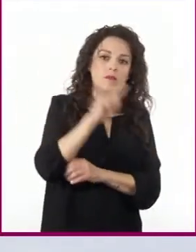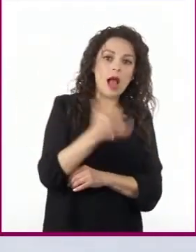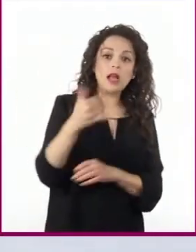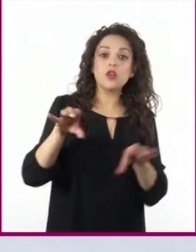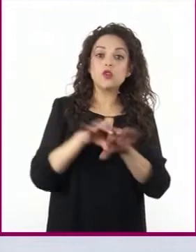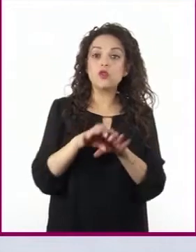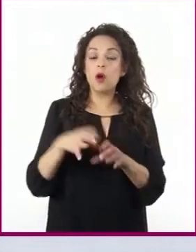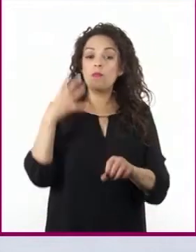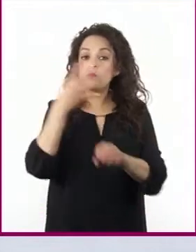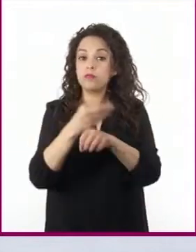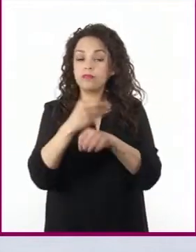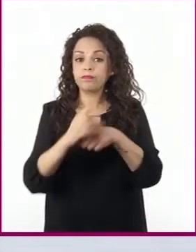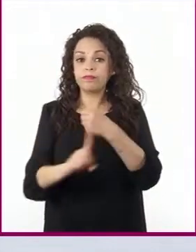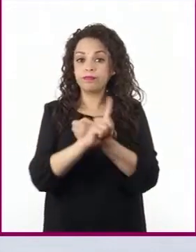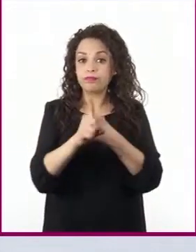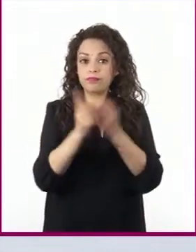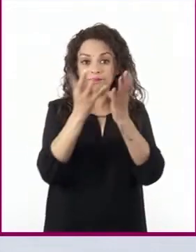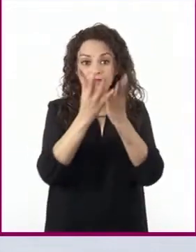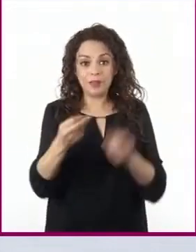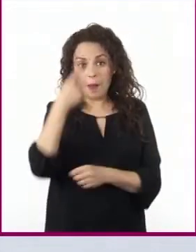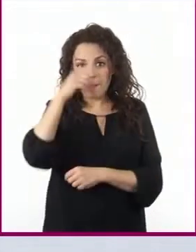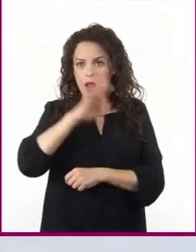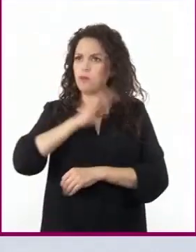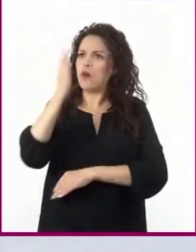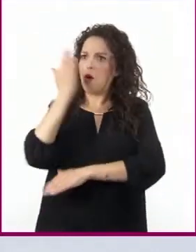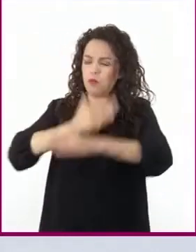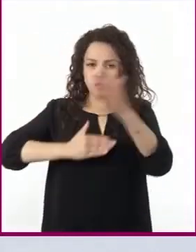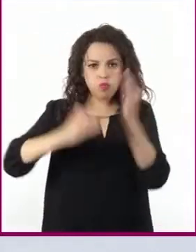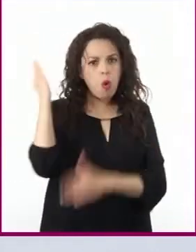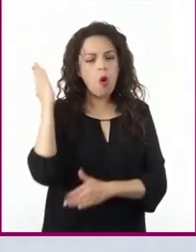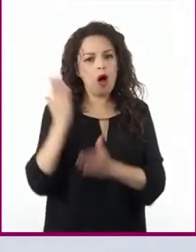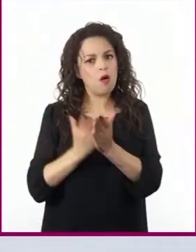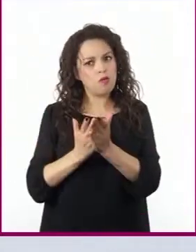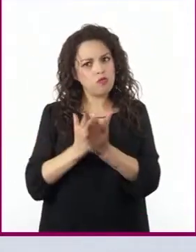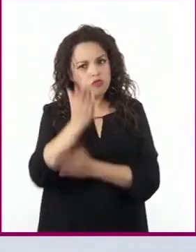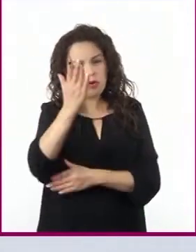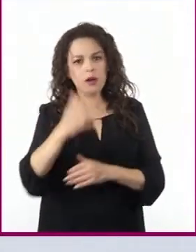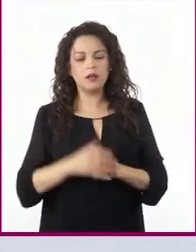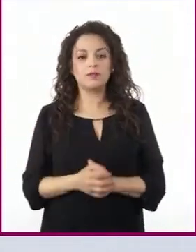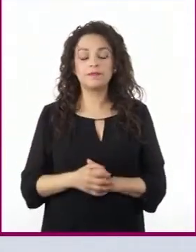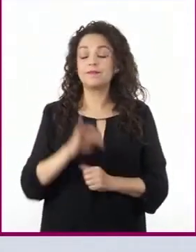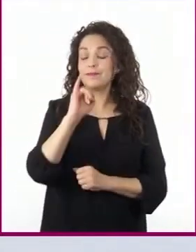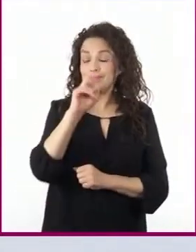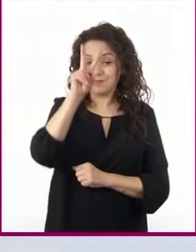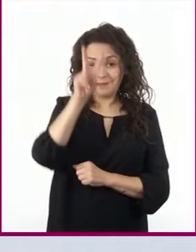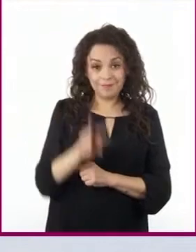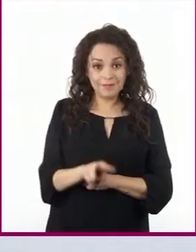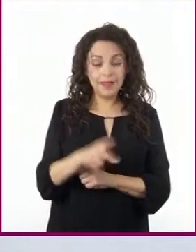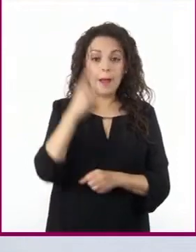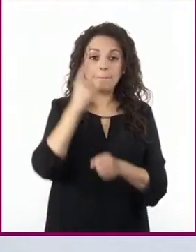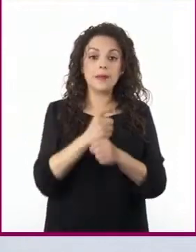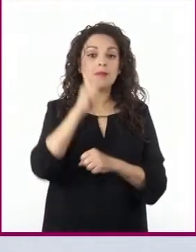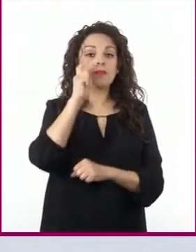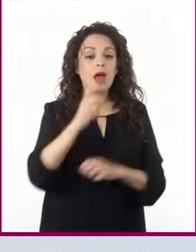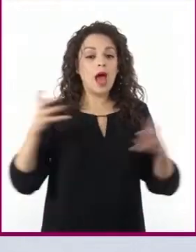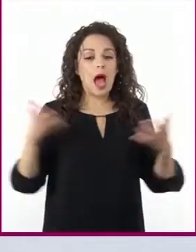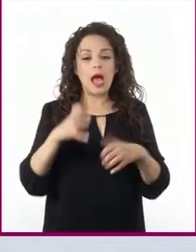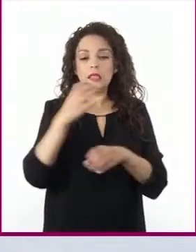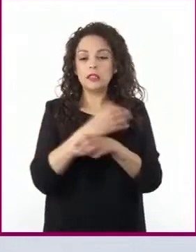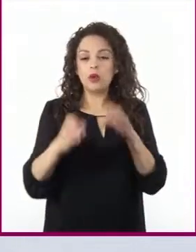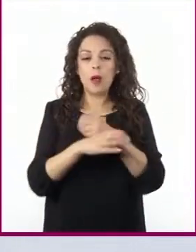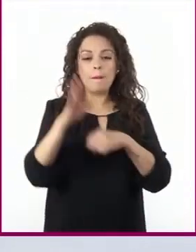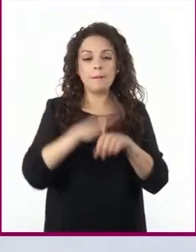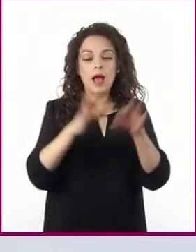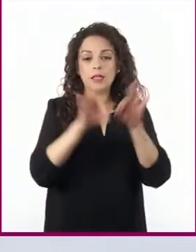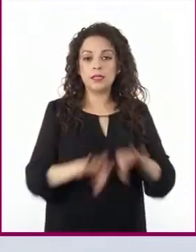resolvió para salir adelante. Efectivamente, primero debemos tomar en cuenta los hechos y aspectos importantes del